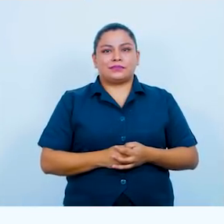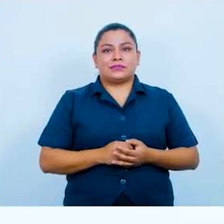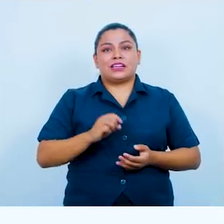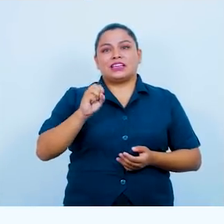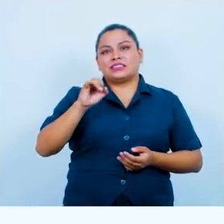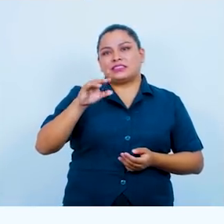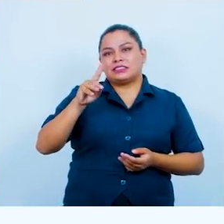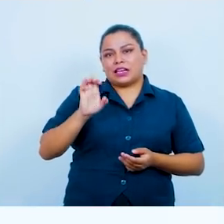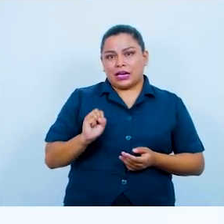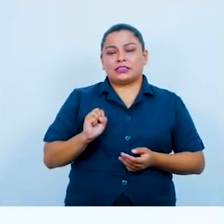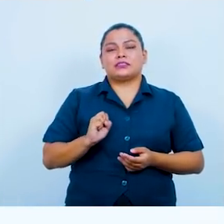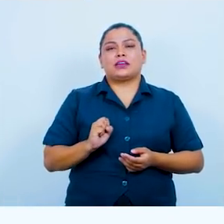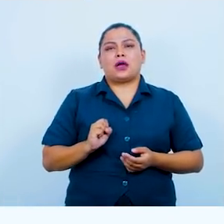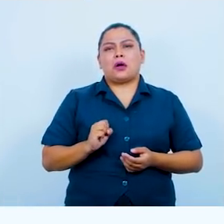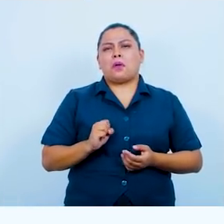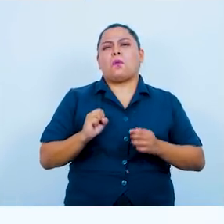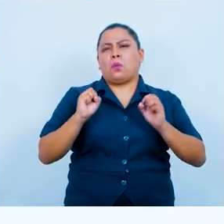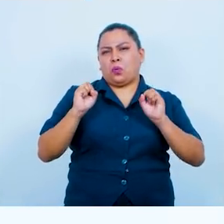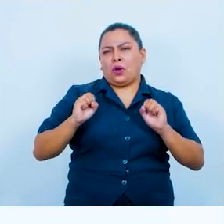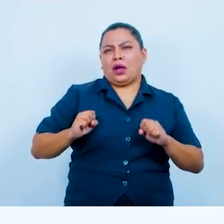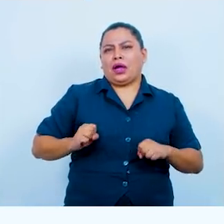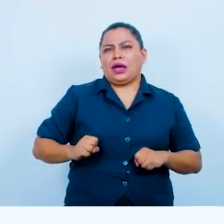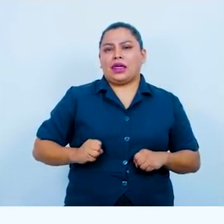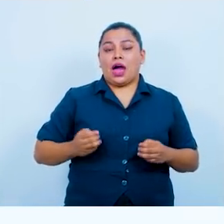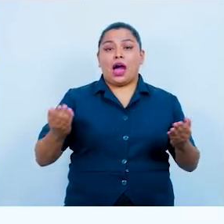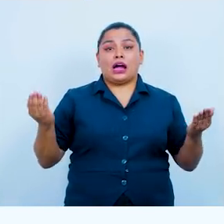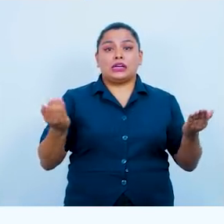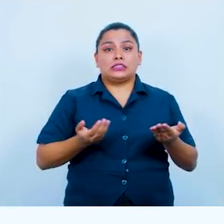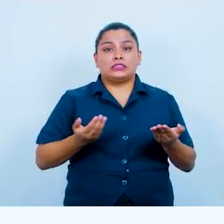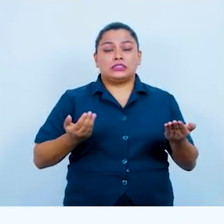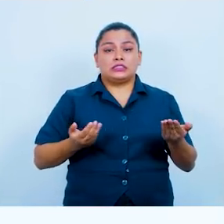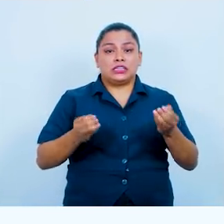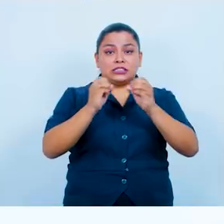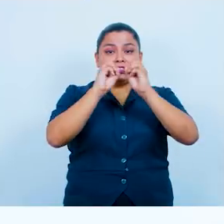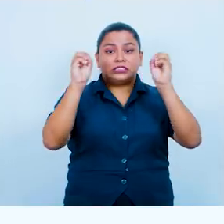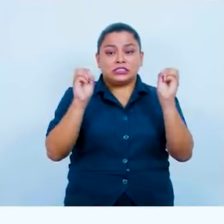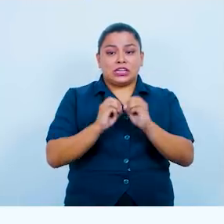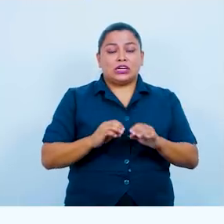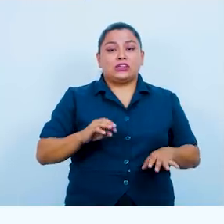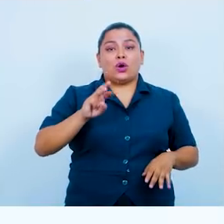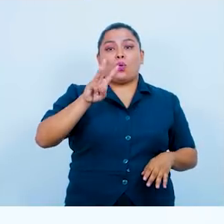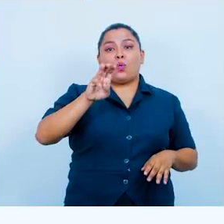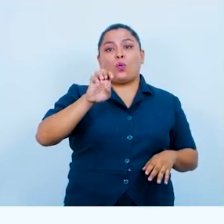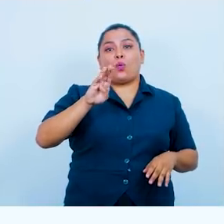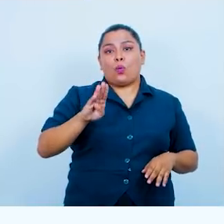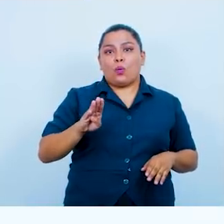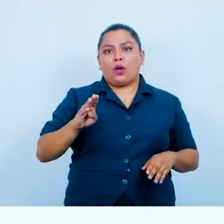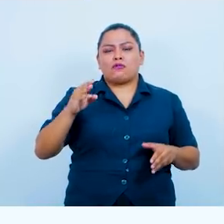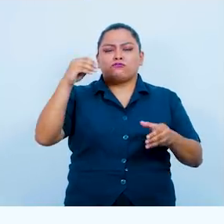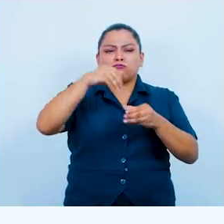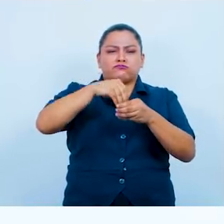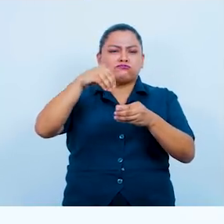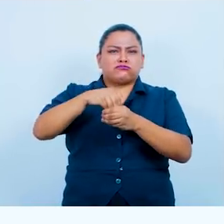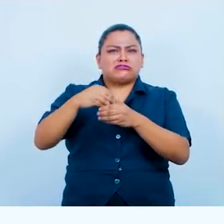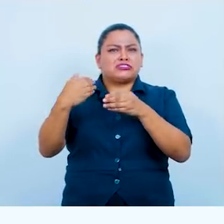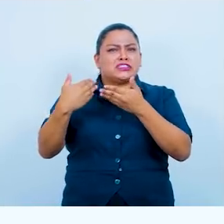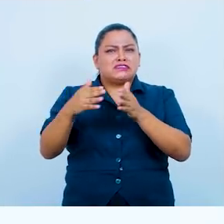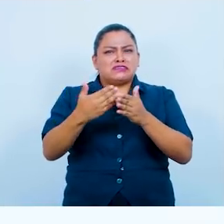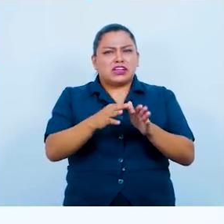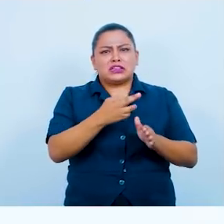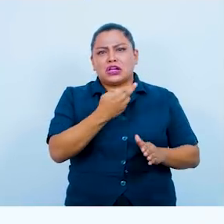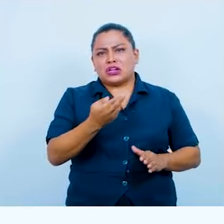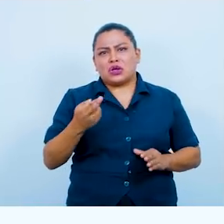Site. Es una herramienta que permite la creación de sitios web con la posibilidad de alojar diferentes